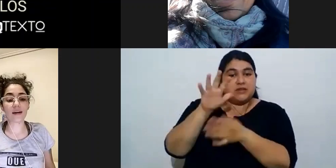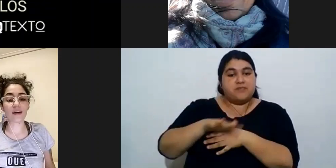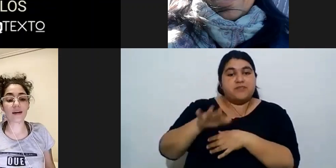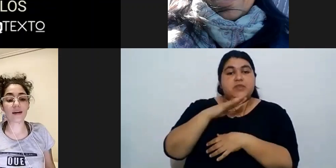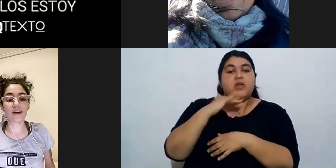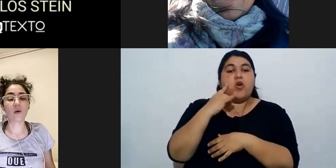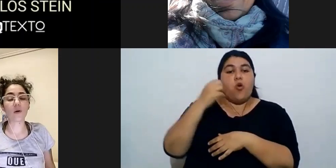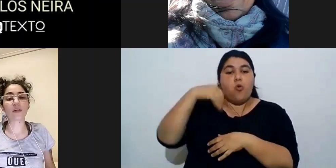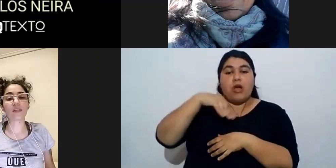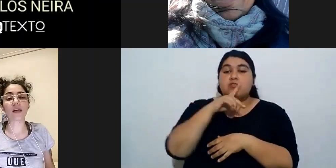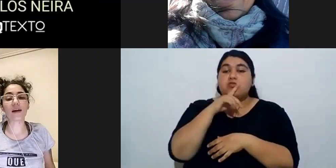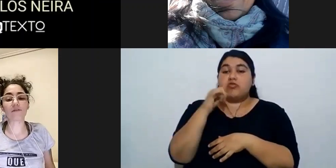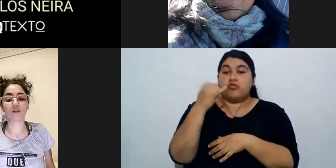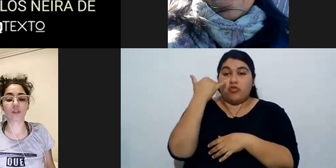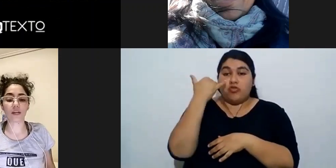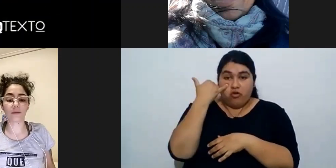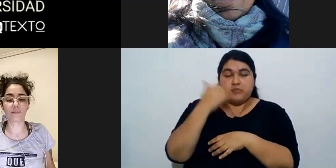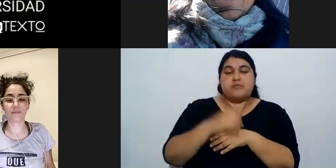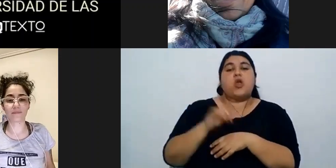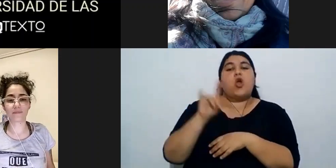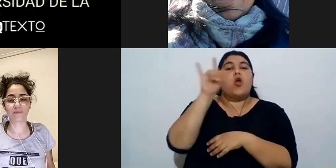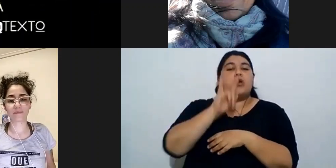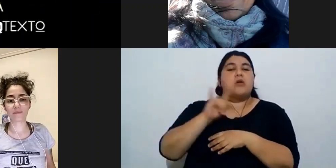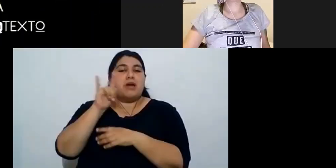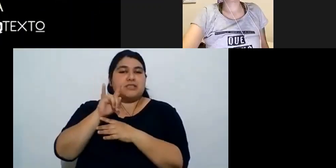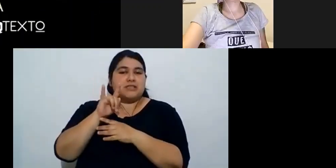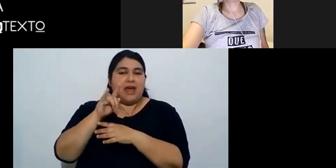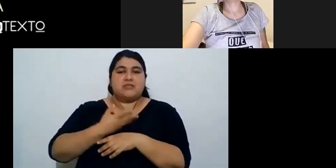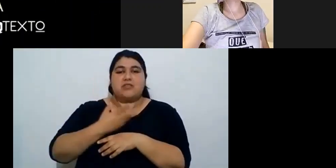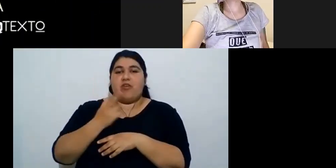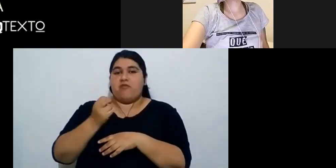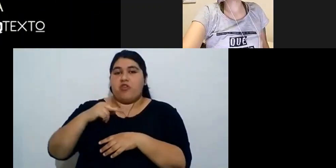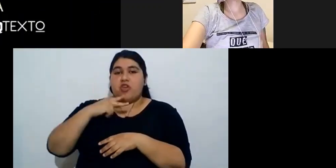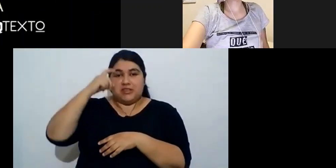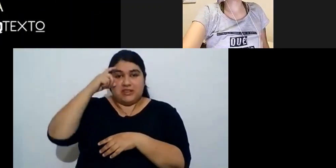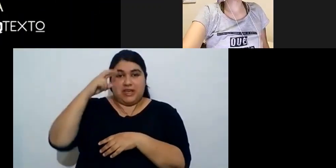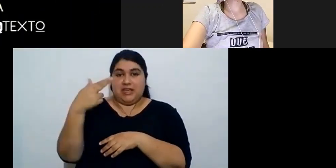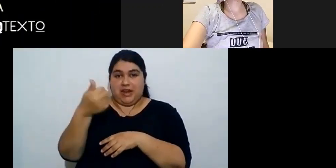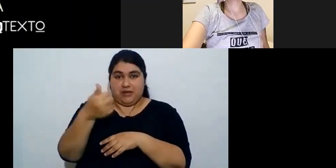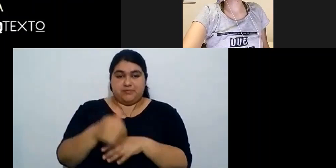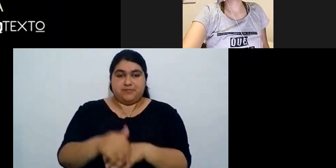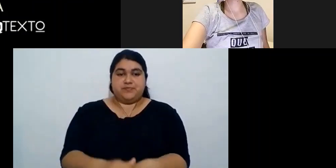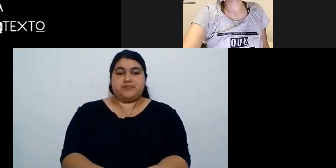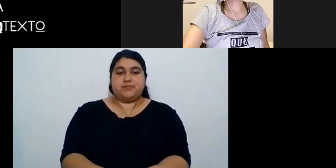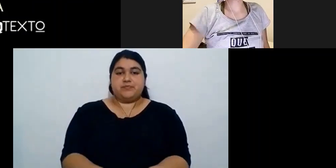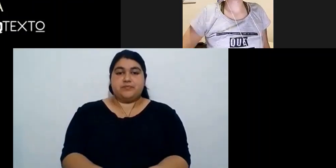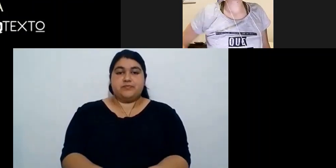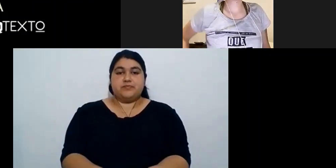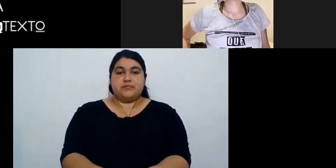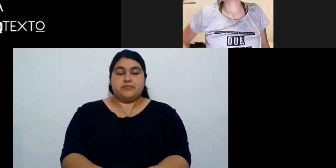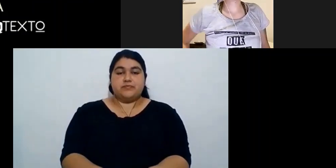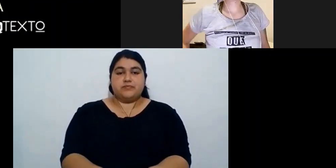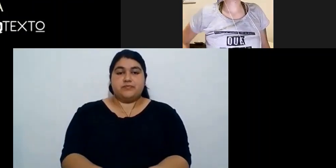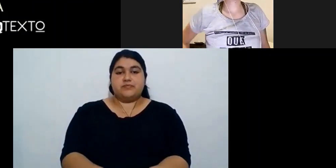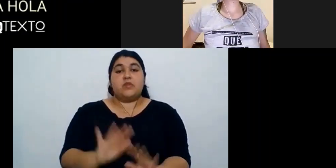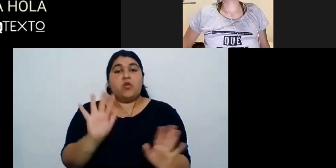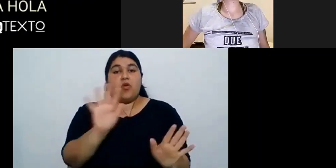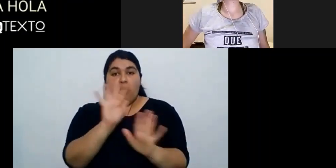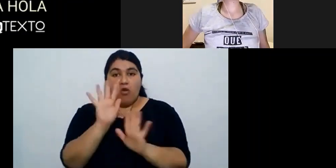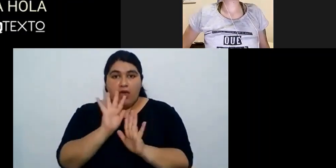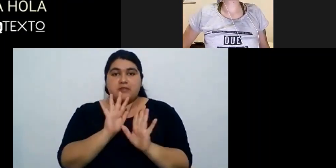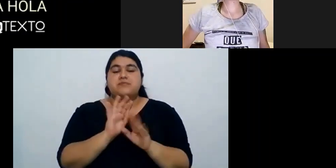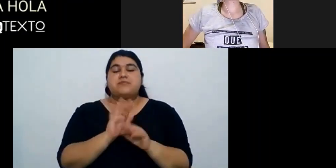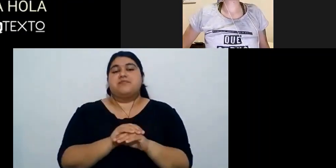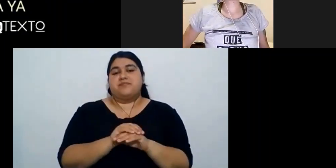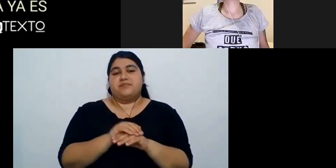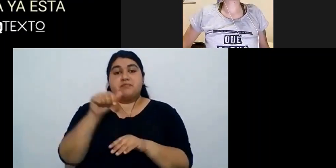Neira, de la Universidad de la Frontera. Hola,